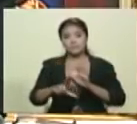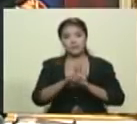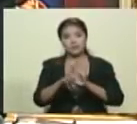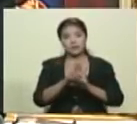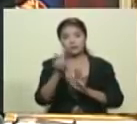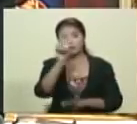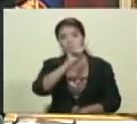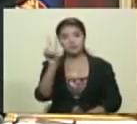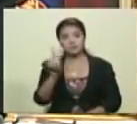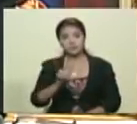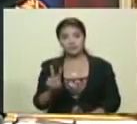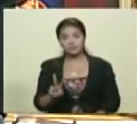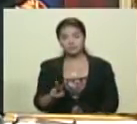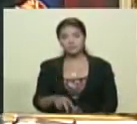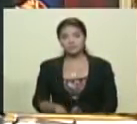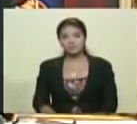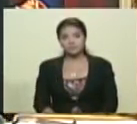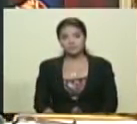Venezuela.